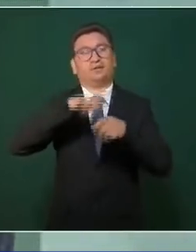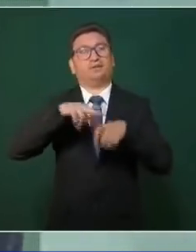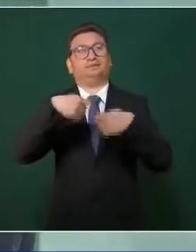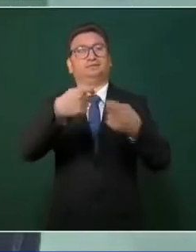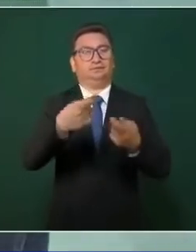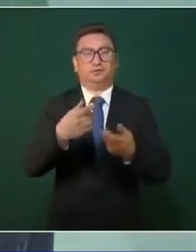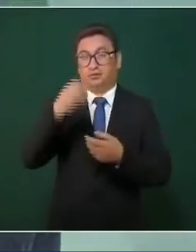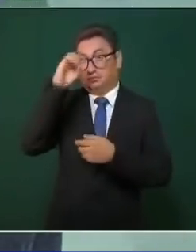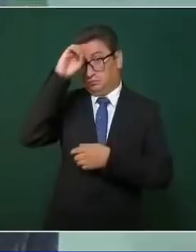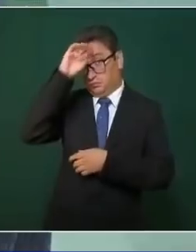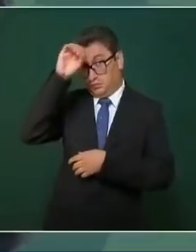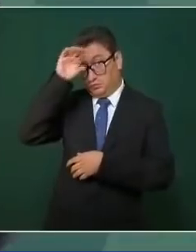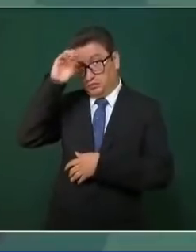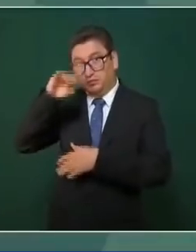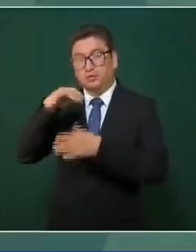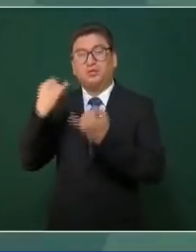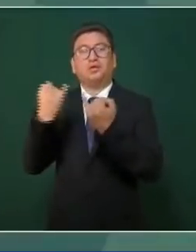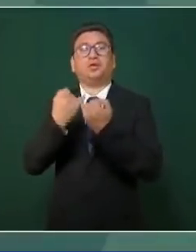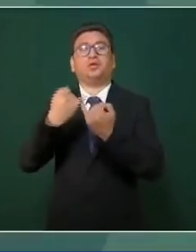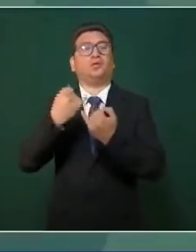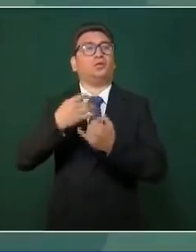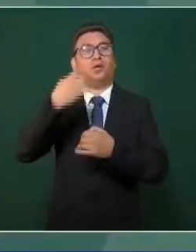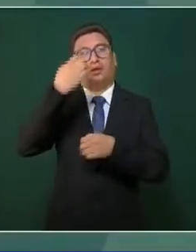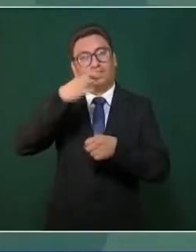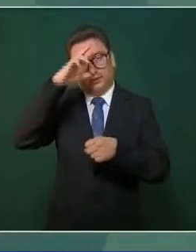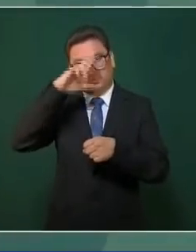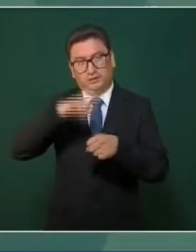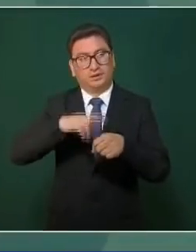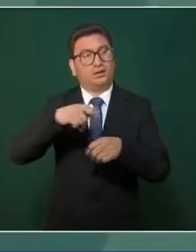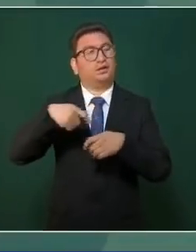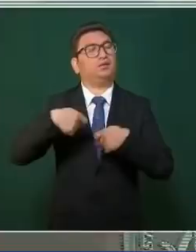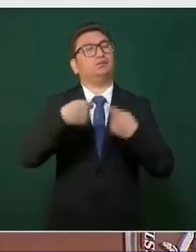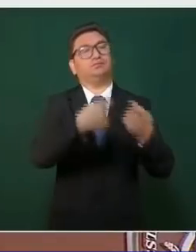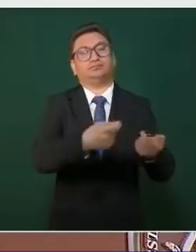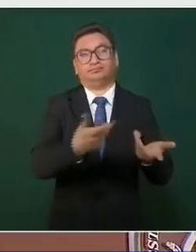minas en manos de extranjeros,